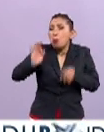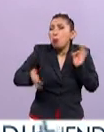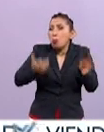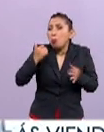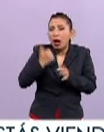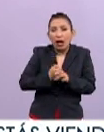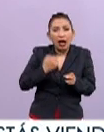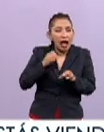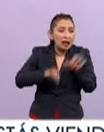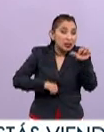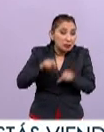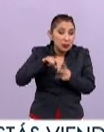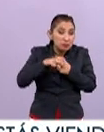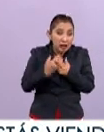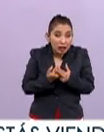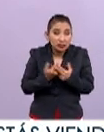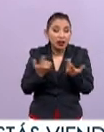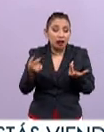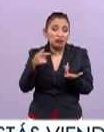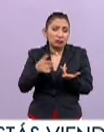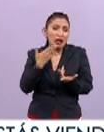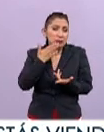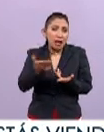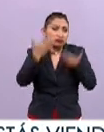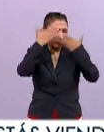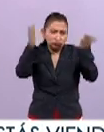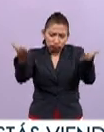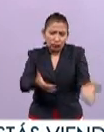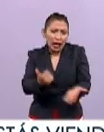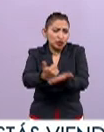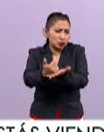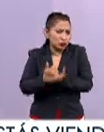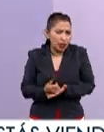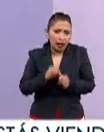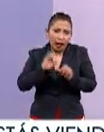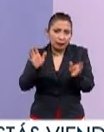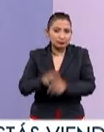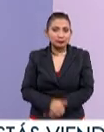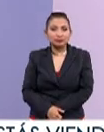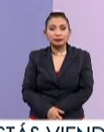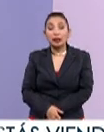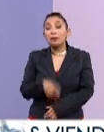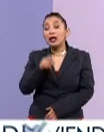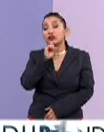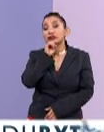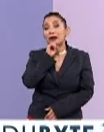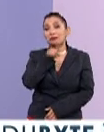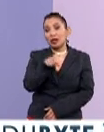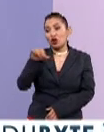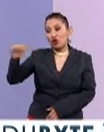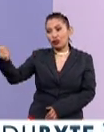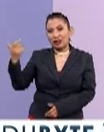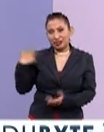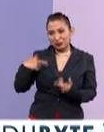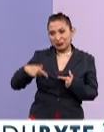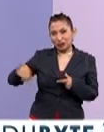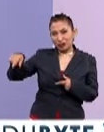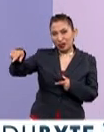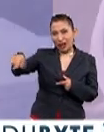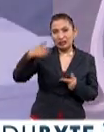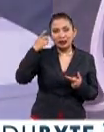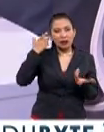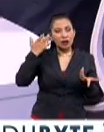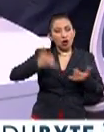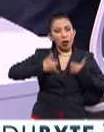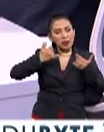cualquier actividad, el que empieza, el profesional que empieza, pues siempre está muy abierto a que le ayuden, ¿no? Sí. Pero además con los otros personajes que suelen ser